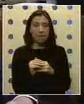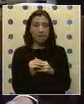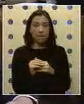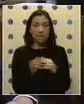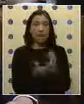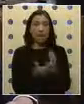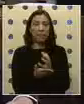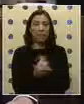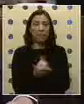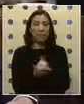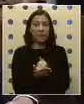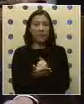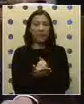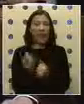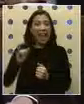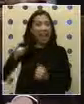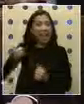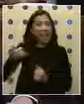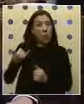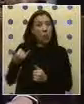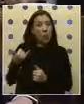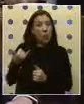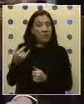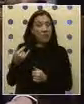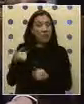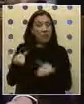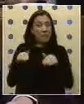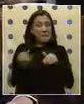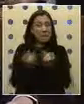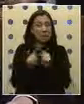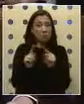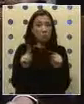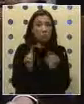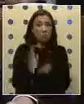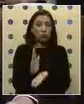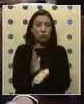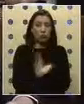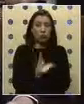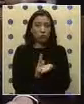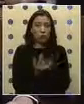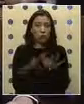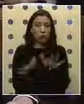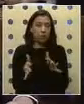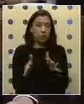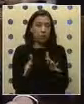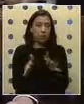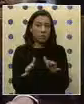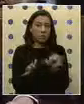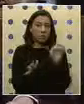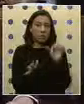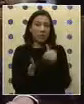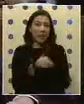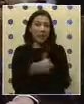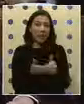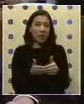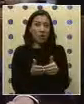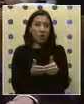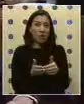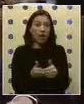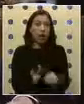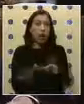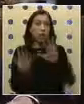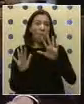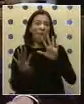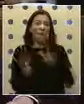El salario de los ejecutivos del retail en el mismo periodo ha subido aproximadamente de 6 millones a